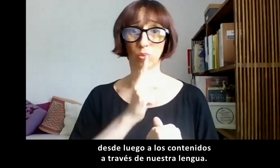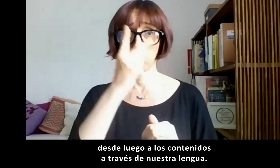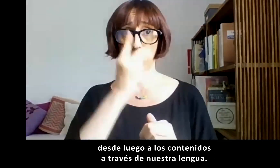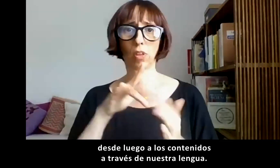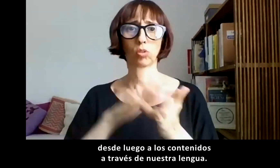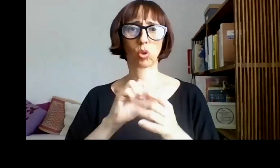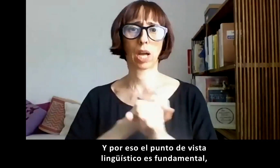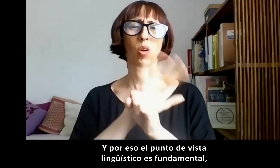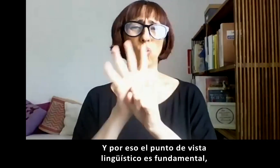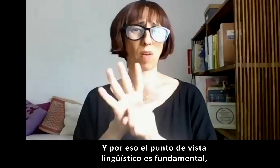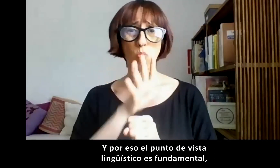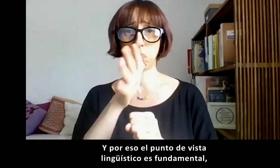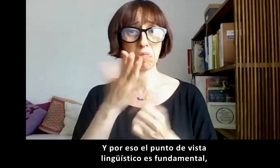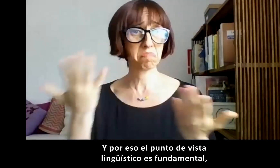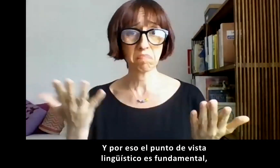lengua